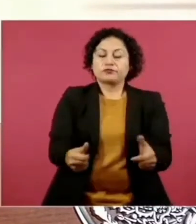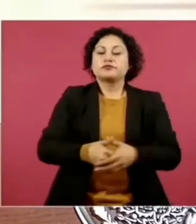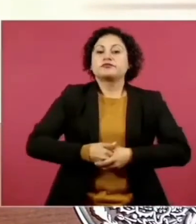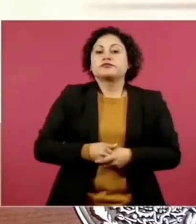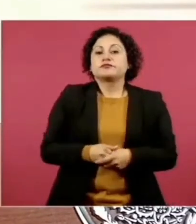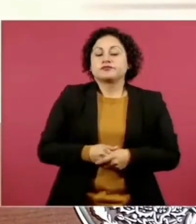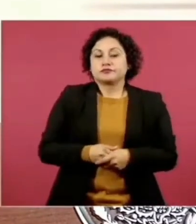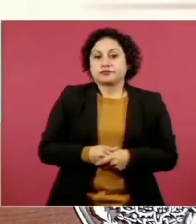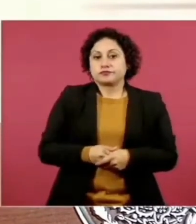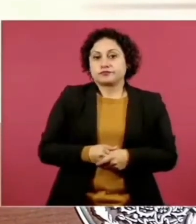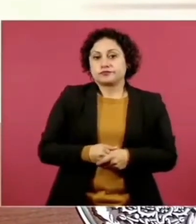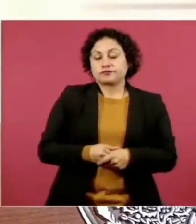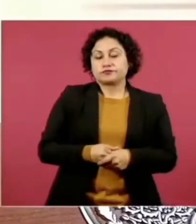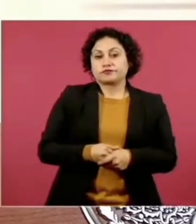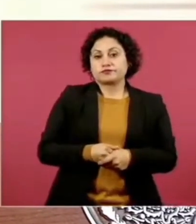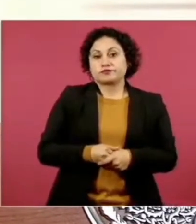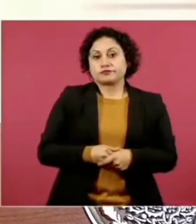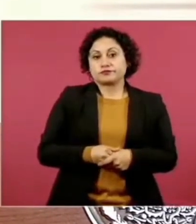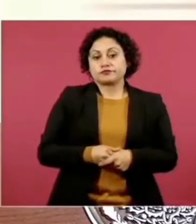También